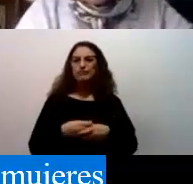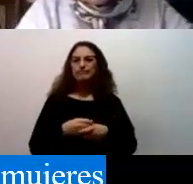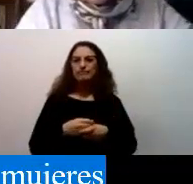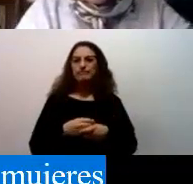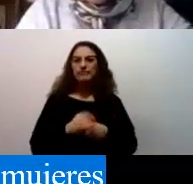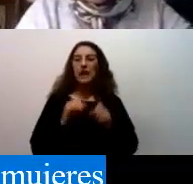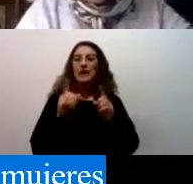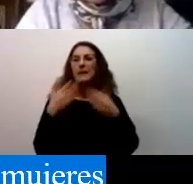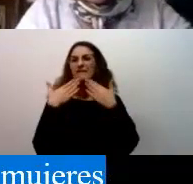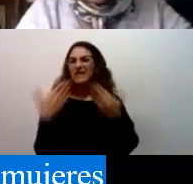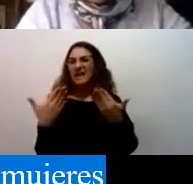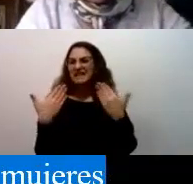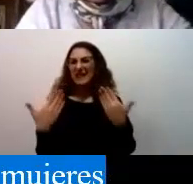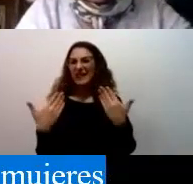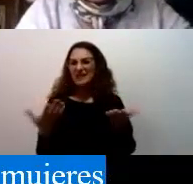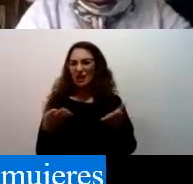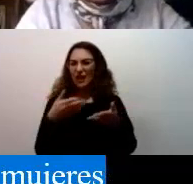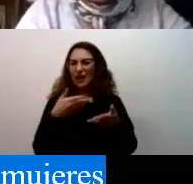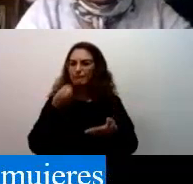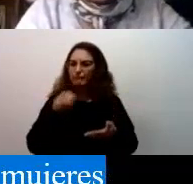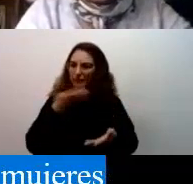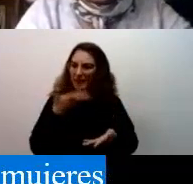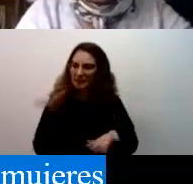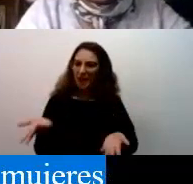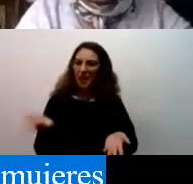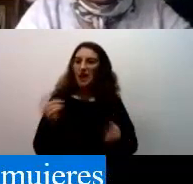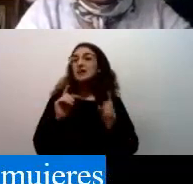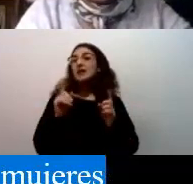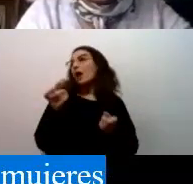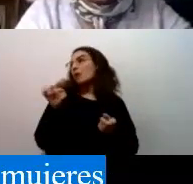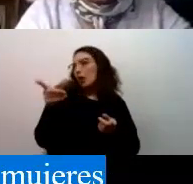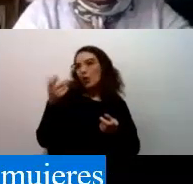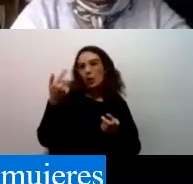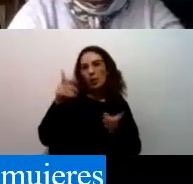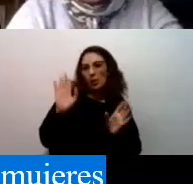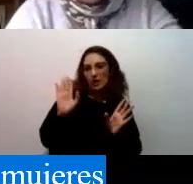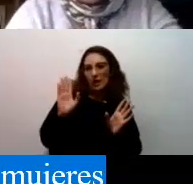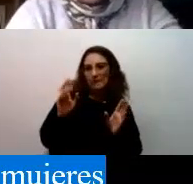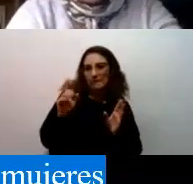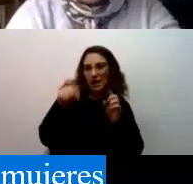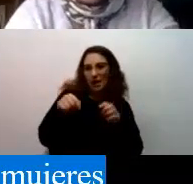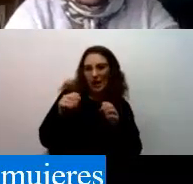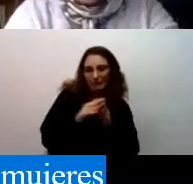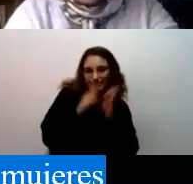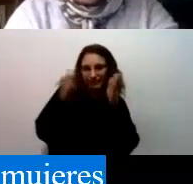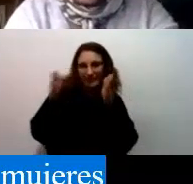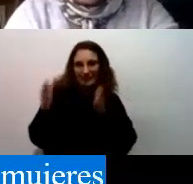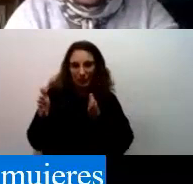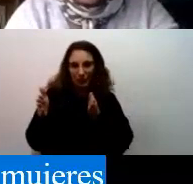muchas felicitaciones por la charla. Así que si cuando vos quieras pasamos a la segunda parte.